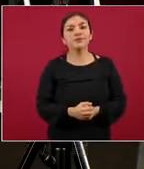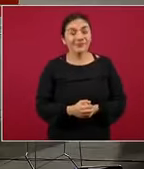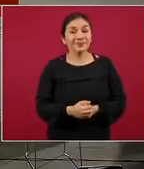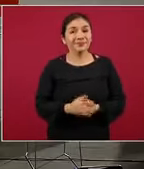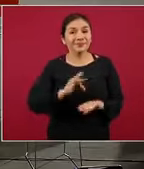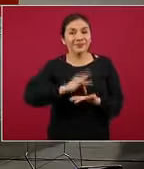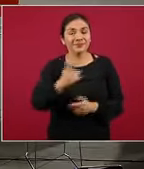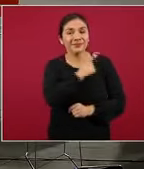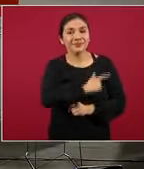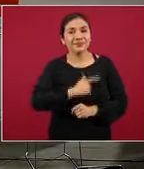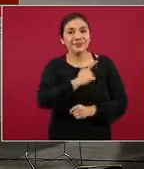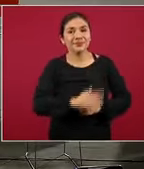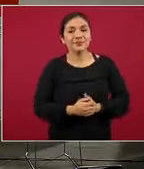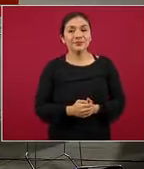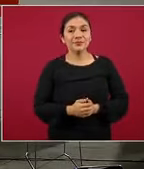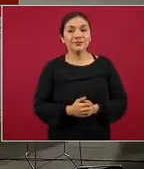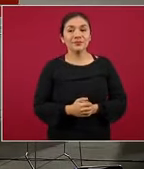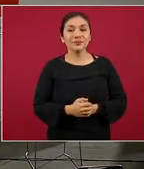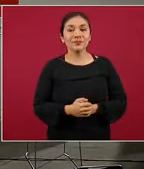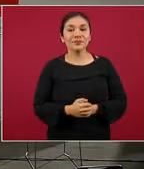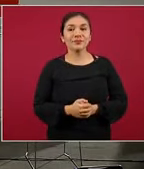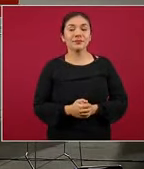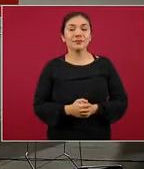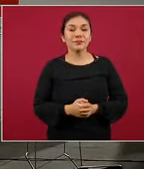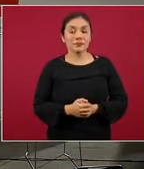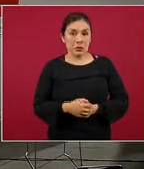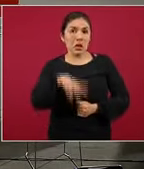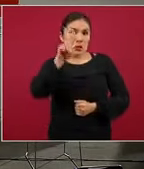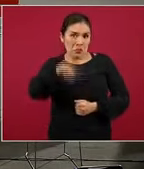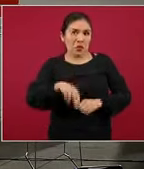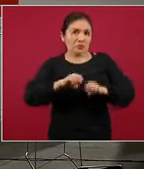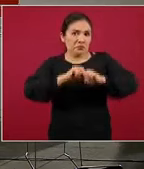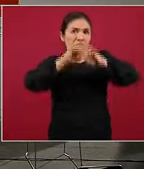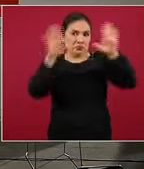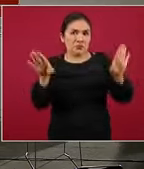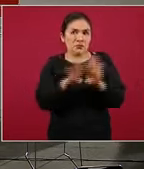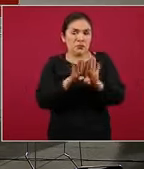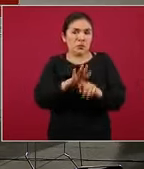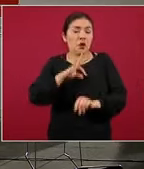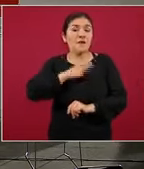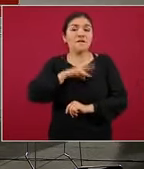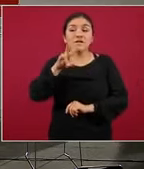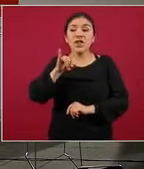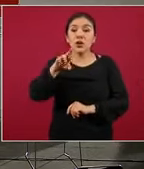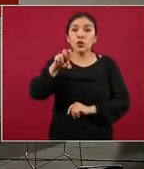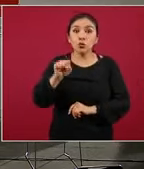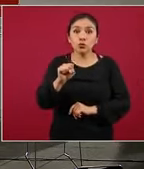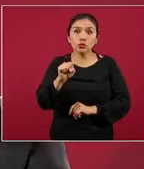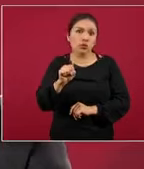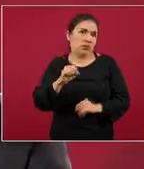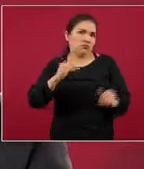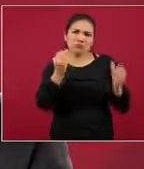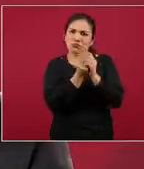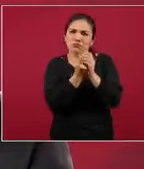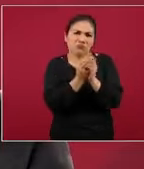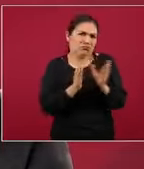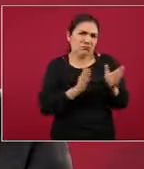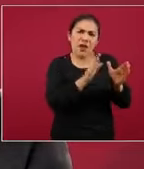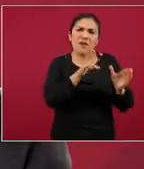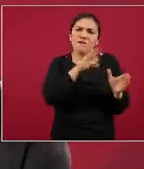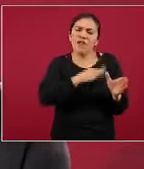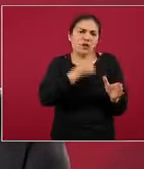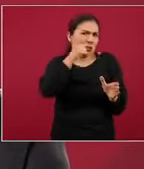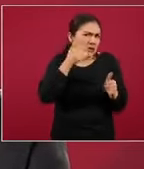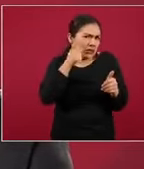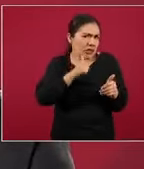gusto. Bueno, es bastante claro el punto. Los virus son virus y siempre serán virus. Las bacterias, que